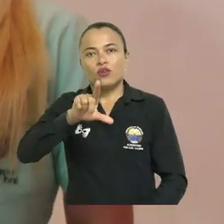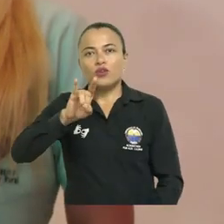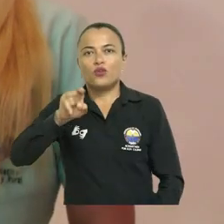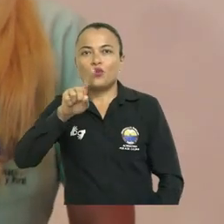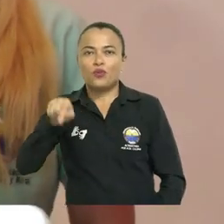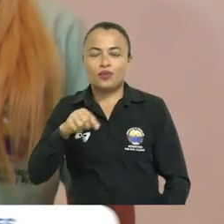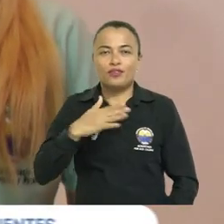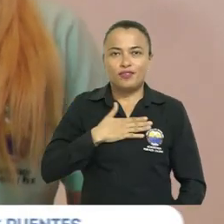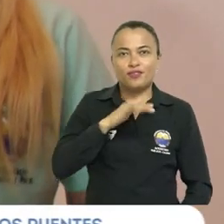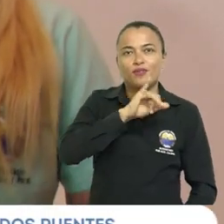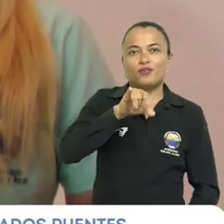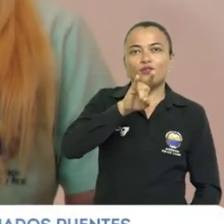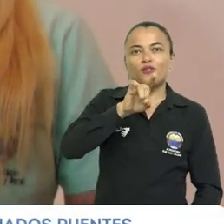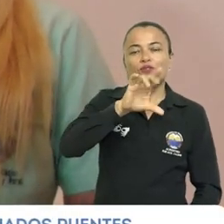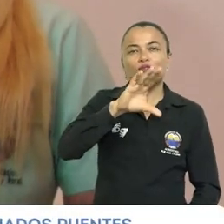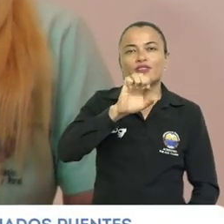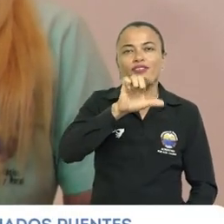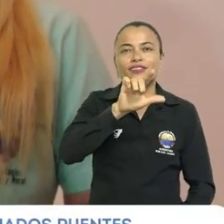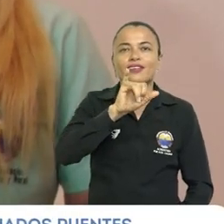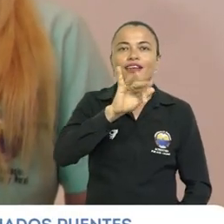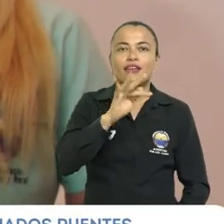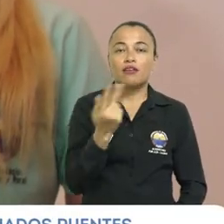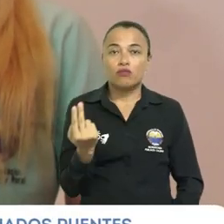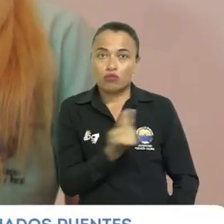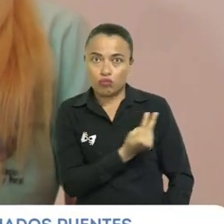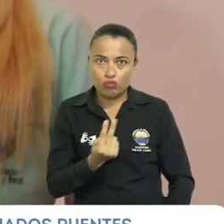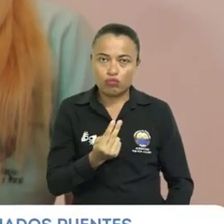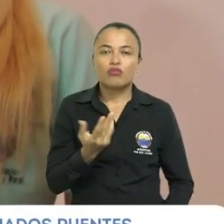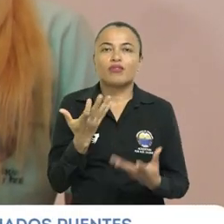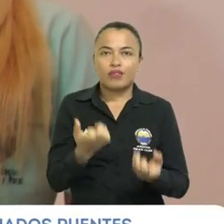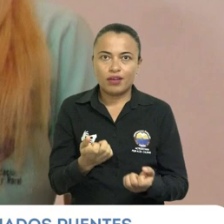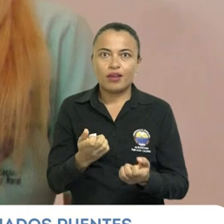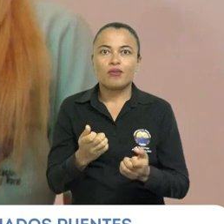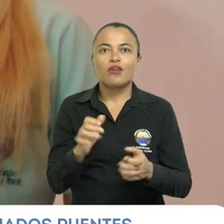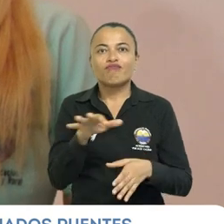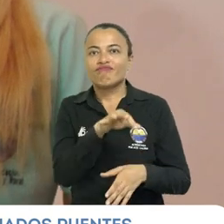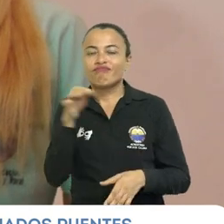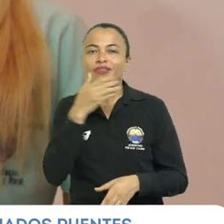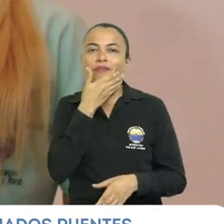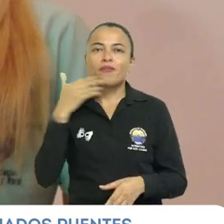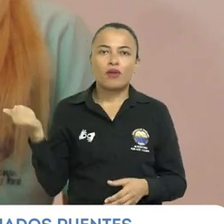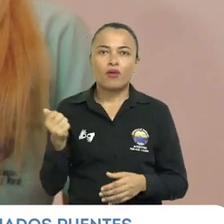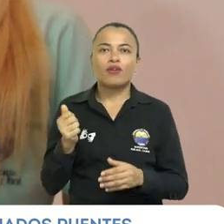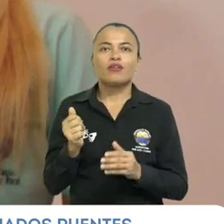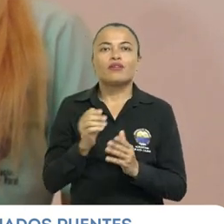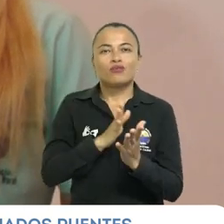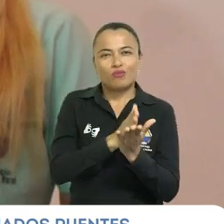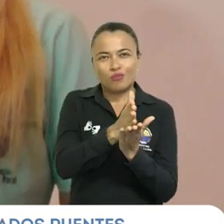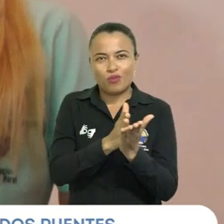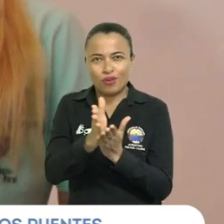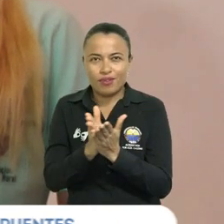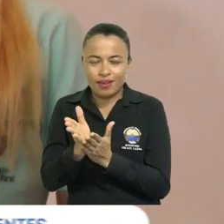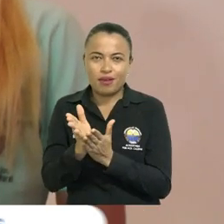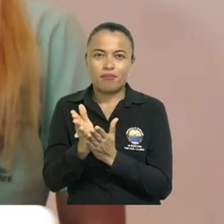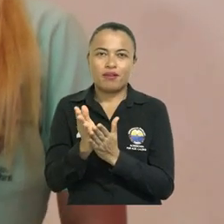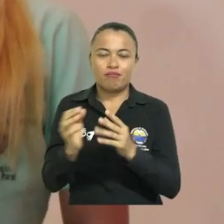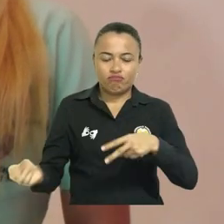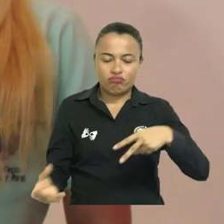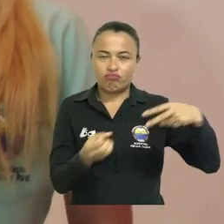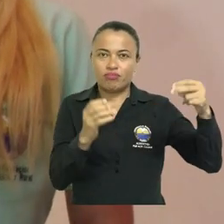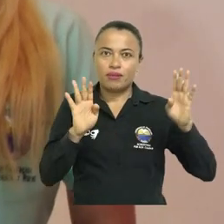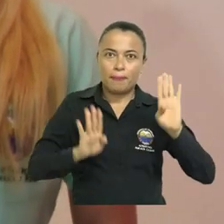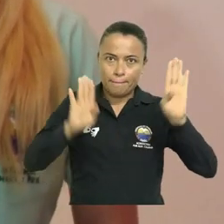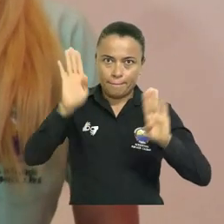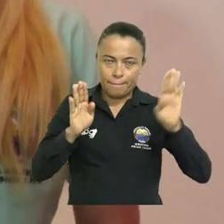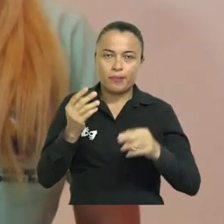Soy Luis Freite. Y yo, Yoselit Granados. Juntos, somos la mejor opción para representar al programa de licenciatura en educación campesina y rural.